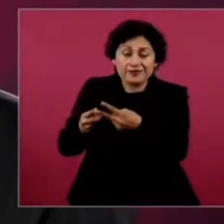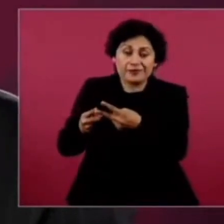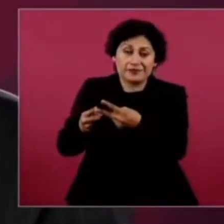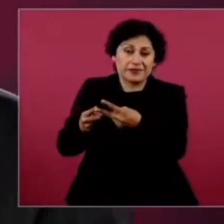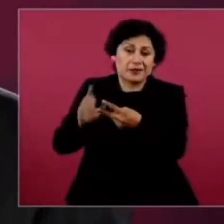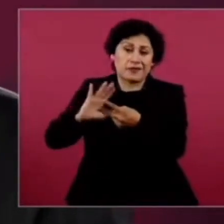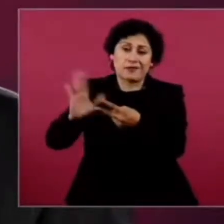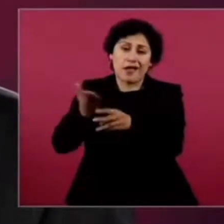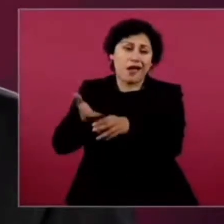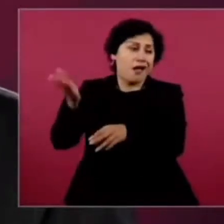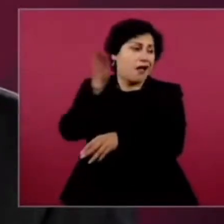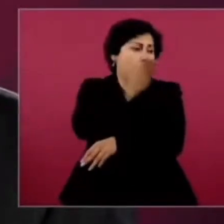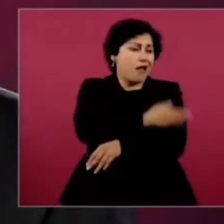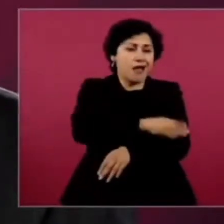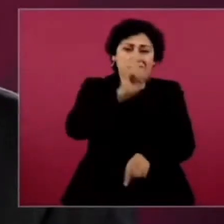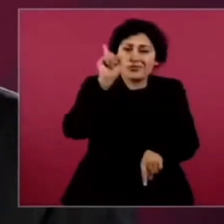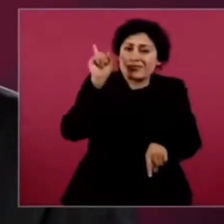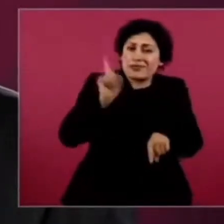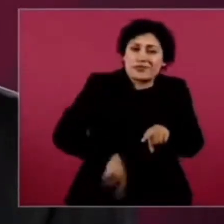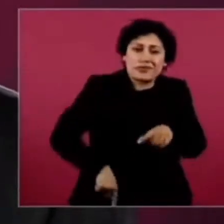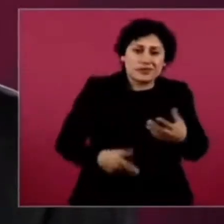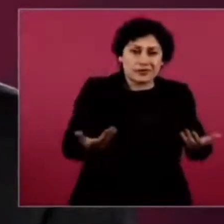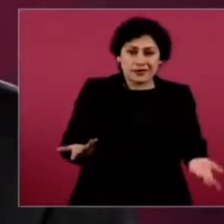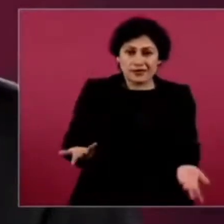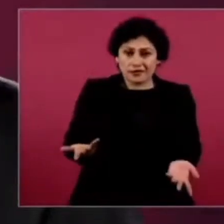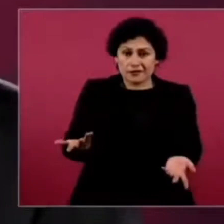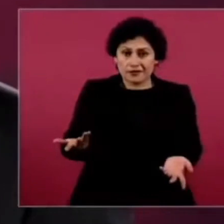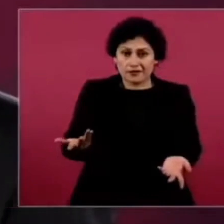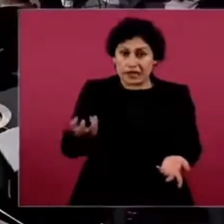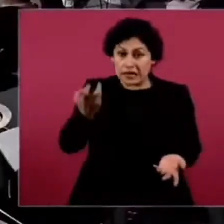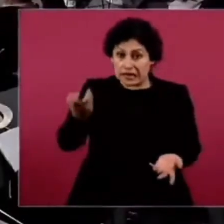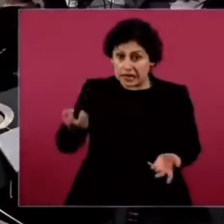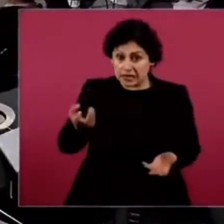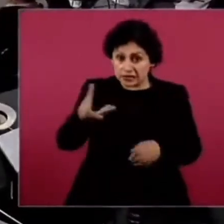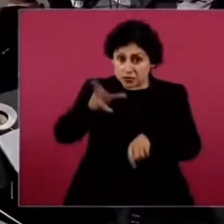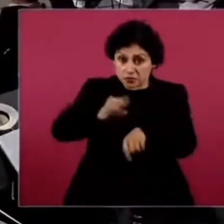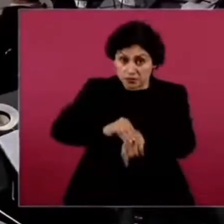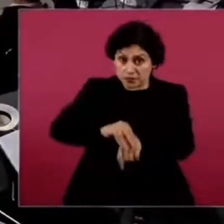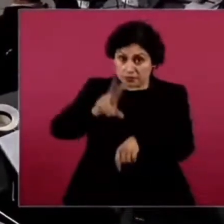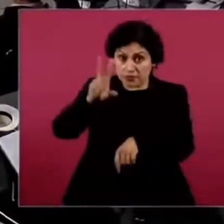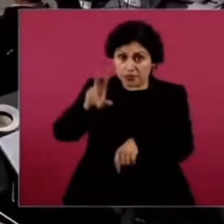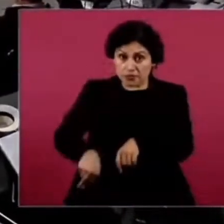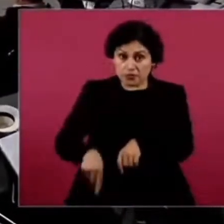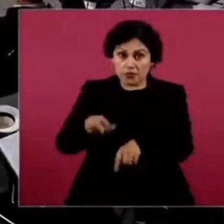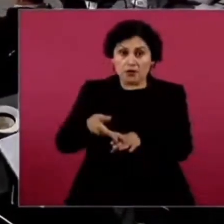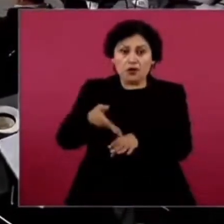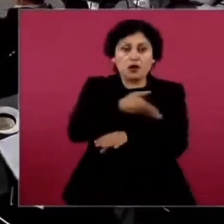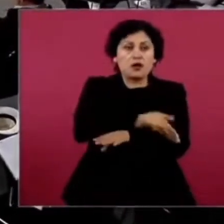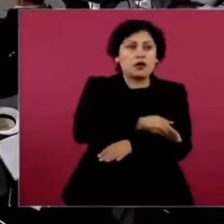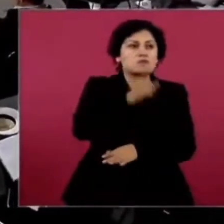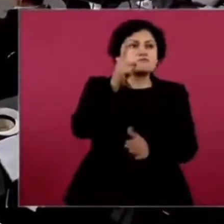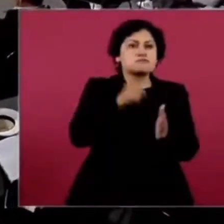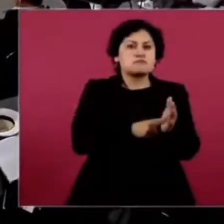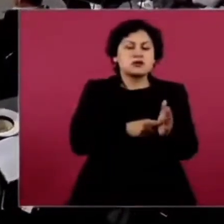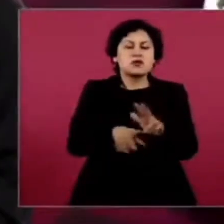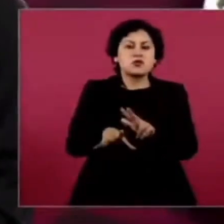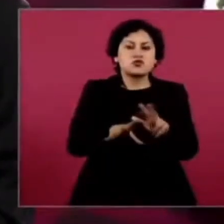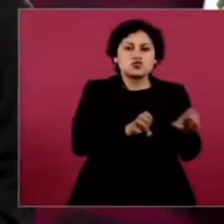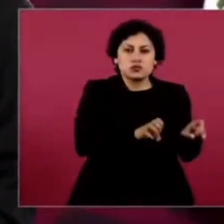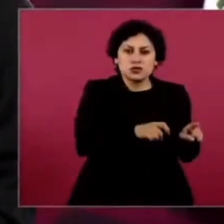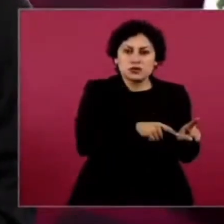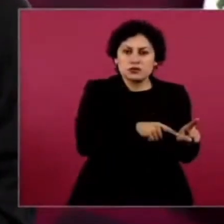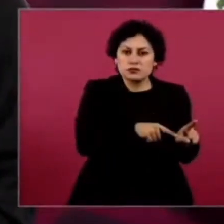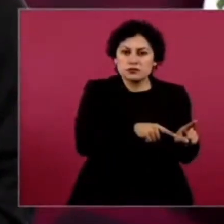se quitó y no se permite desde el siglo XIX que existían